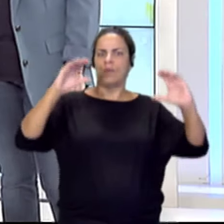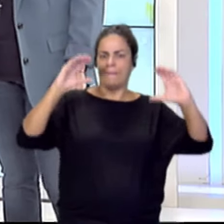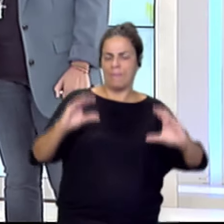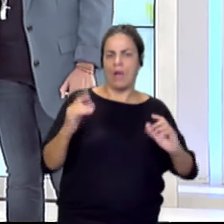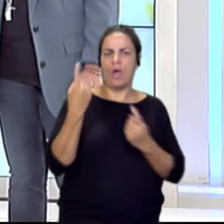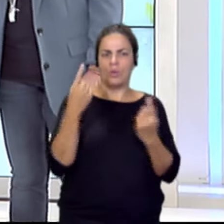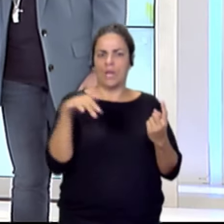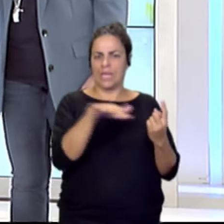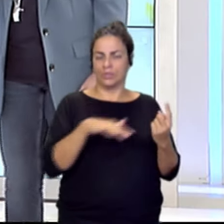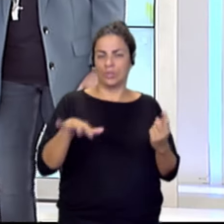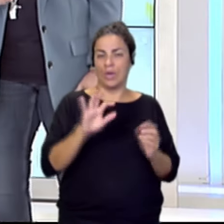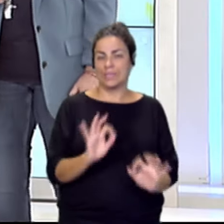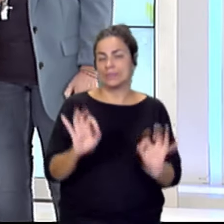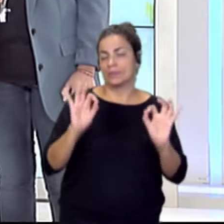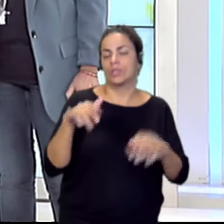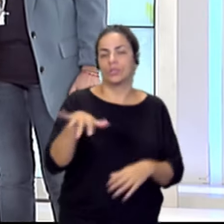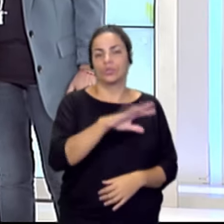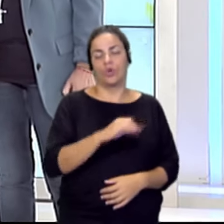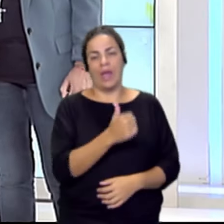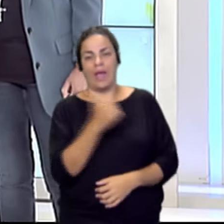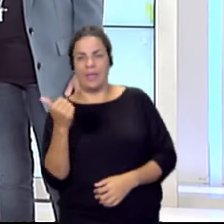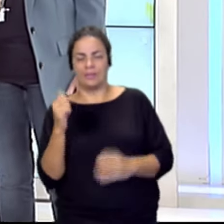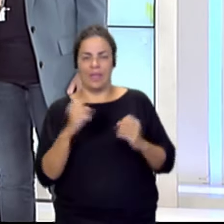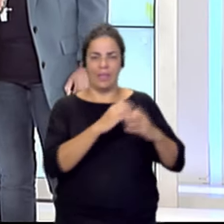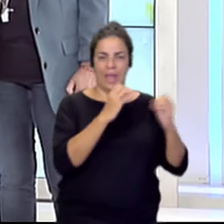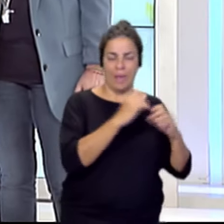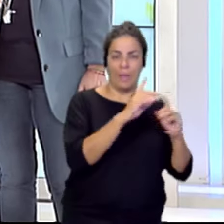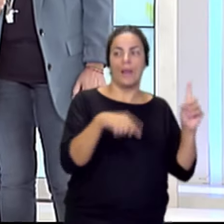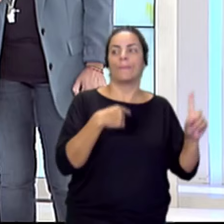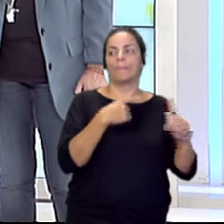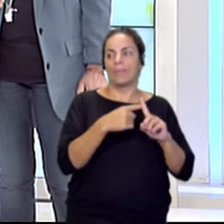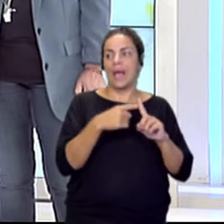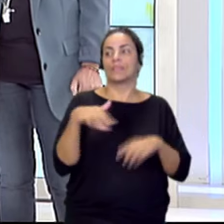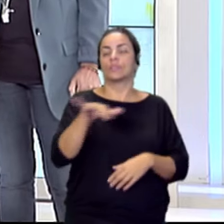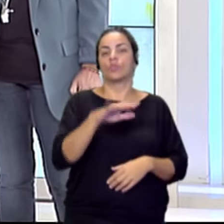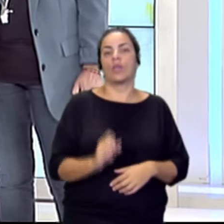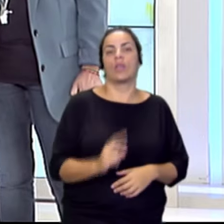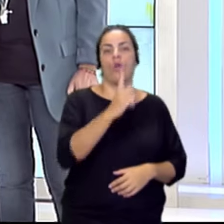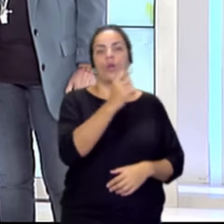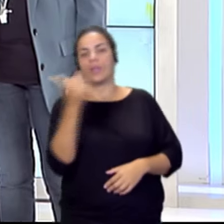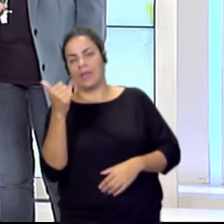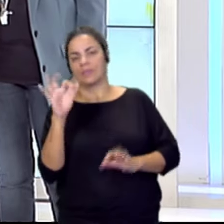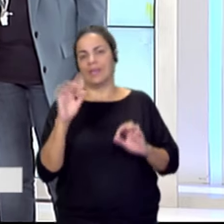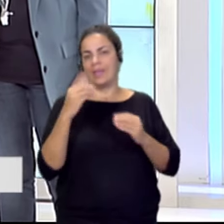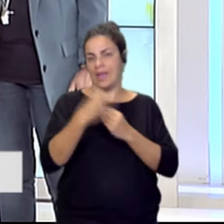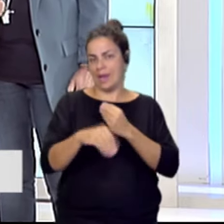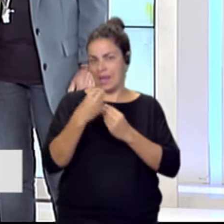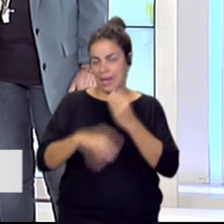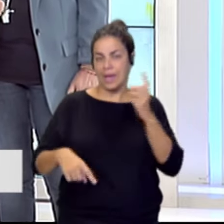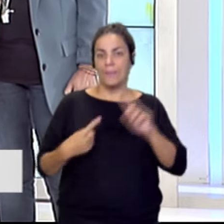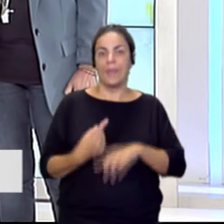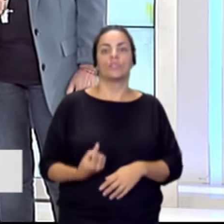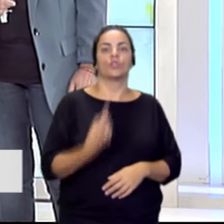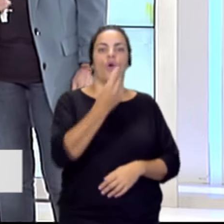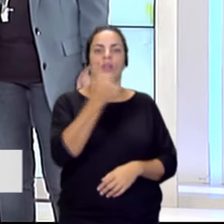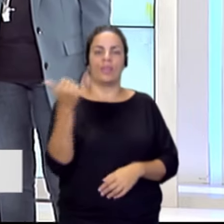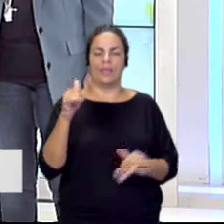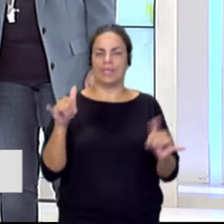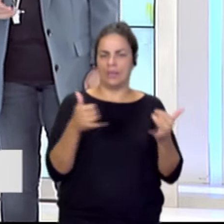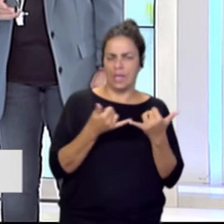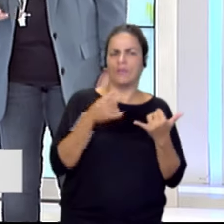islas, principalmente la comarca este de La Palma, en la vertiente nordeste de la isla de Gran Canaria, en el nordeste de la isla de Tenerife. Ha